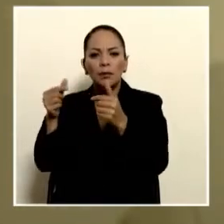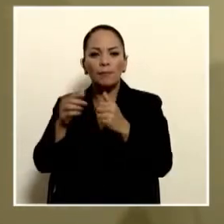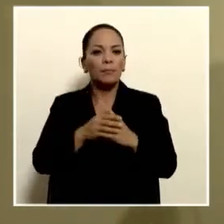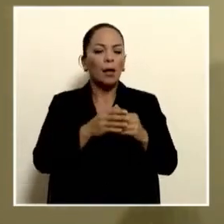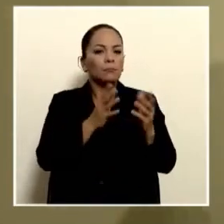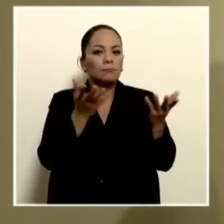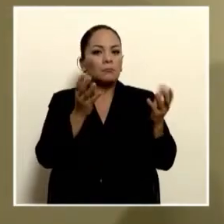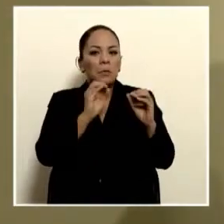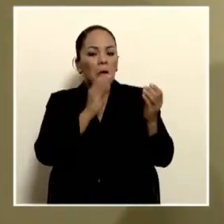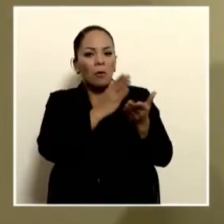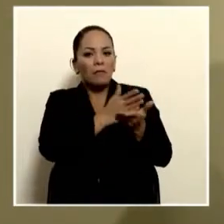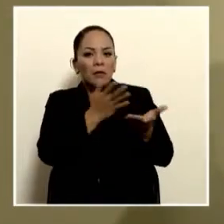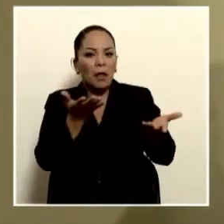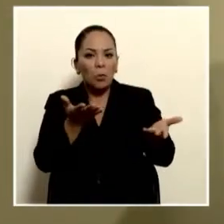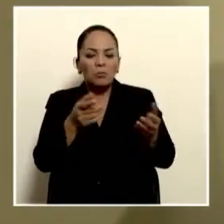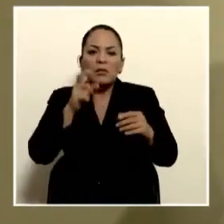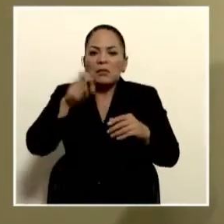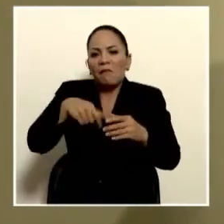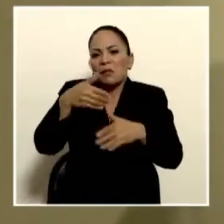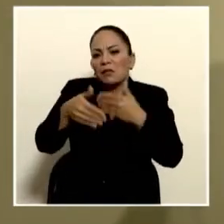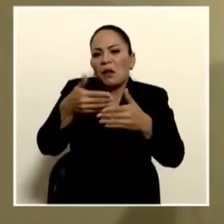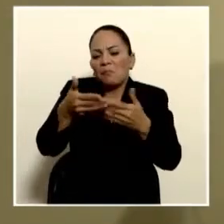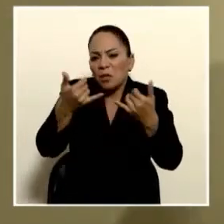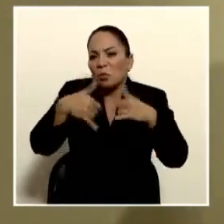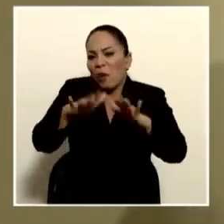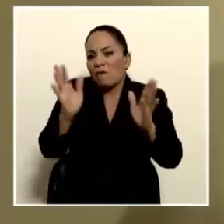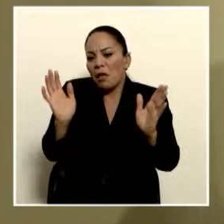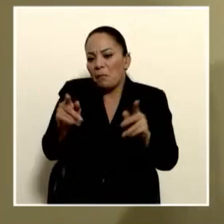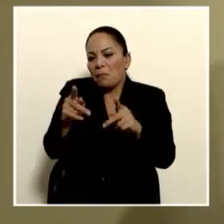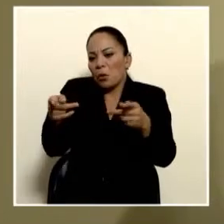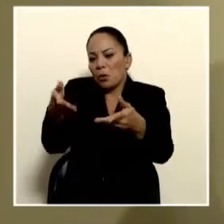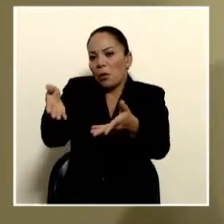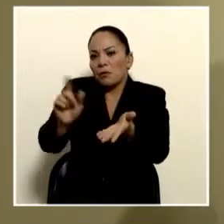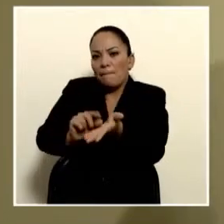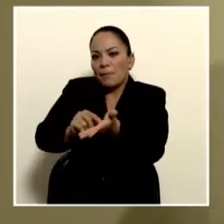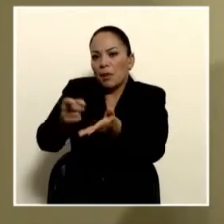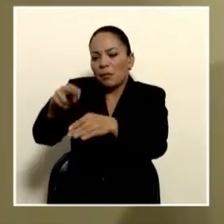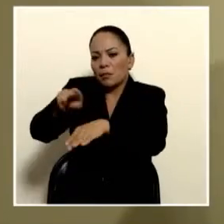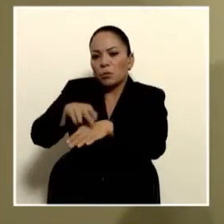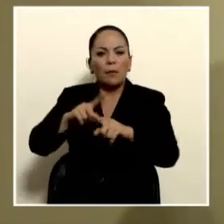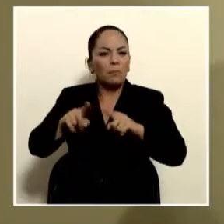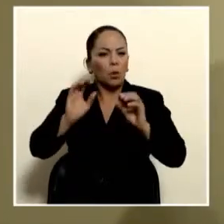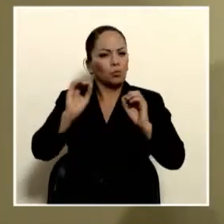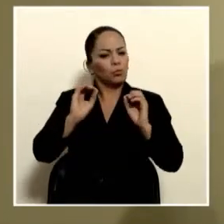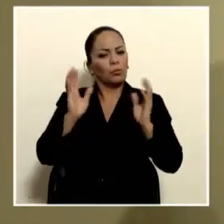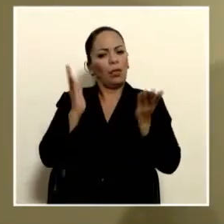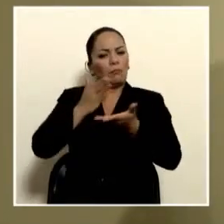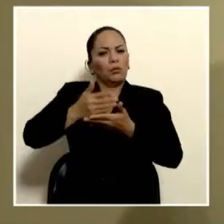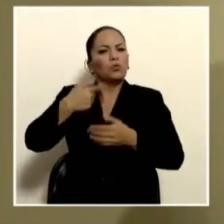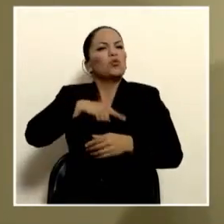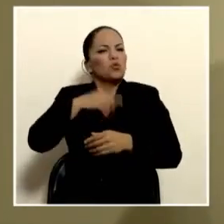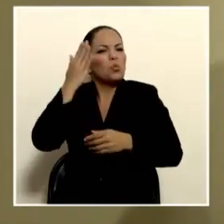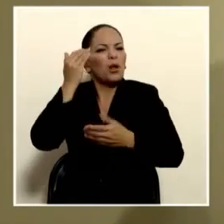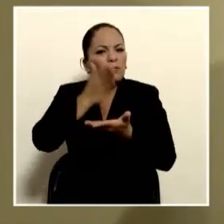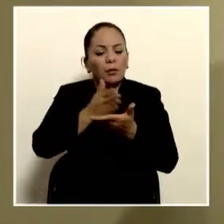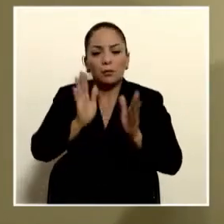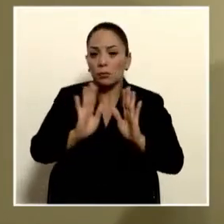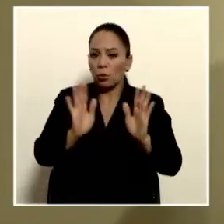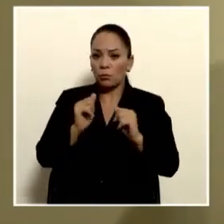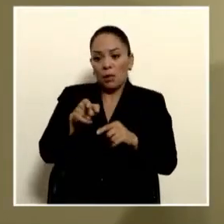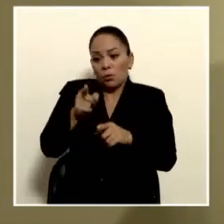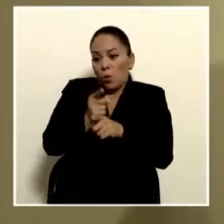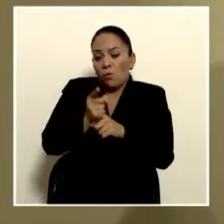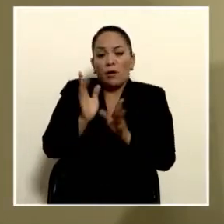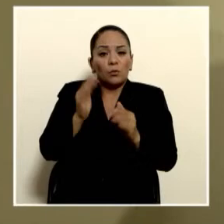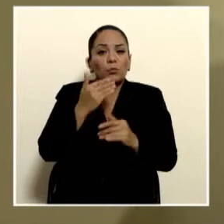lo ha frenado. Debe estar en trámite o debe estar ahí en la imprenta nacional, pero nada lo ha frenado. ¿Por qué lo vamos a frenar? Si era hacer lo